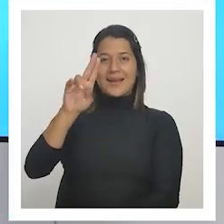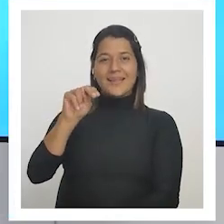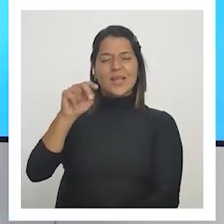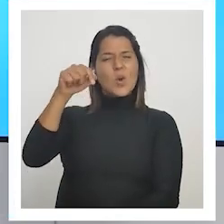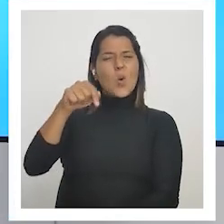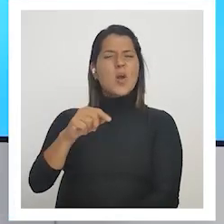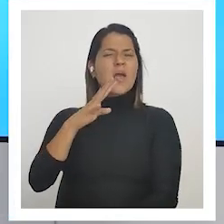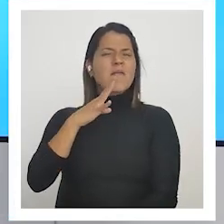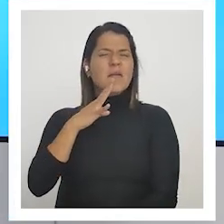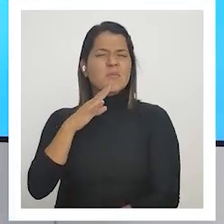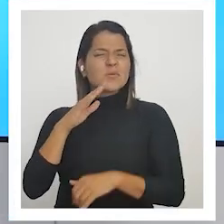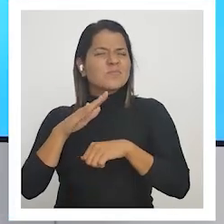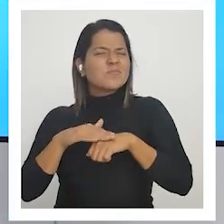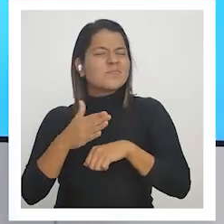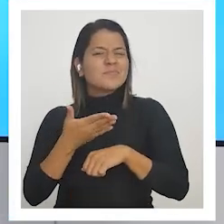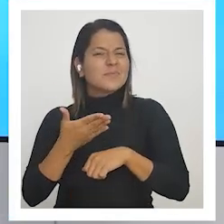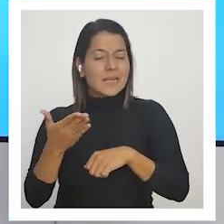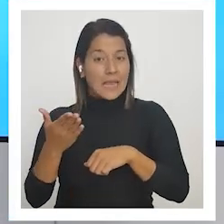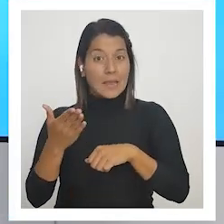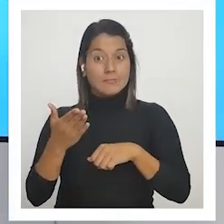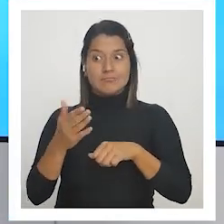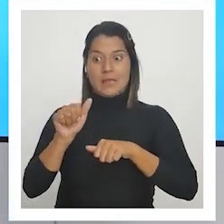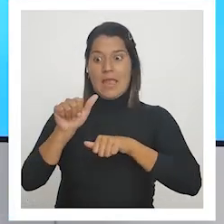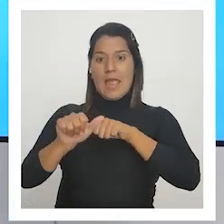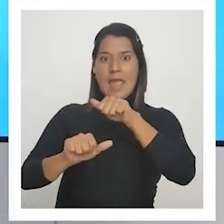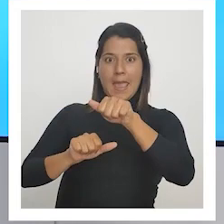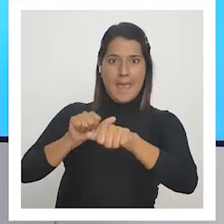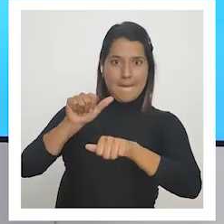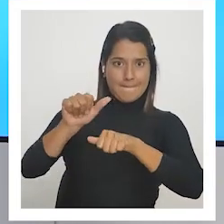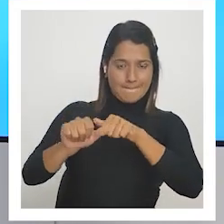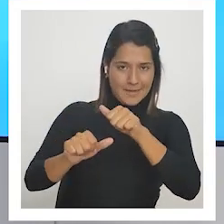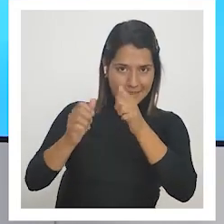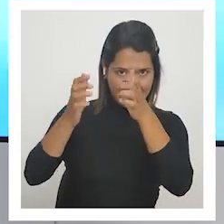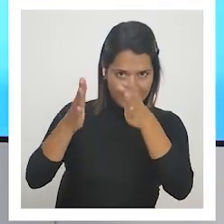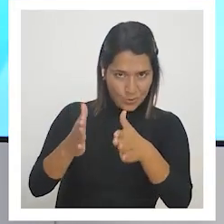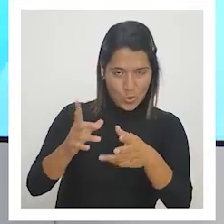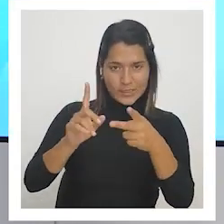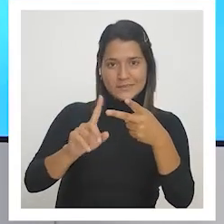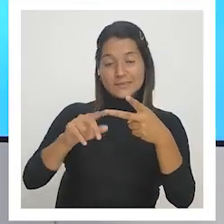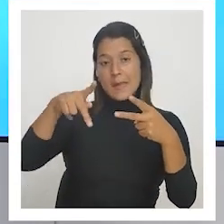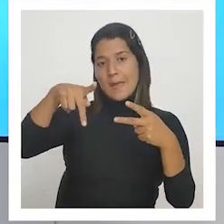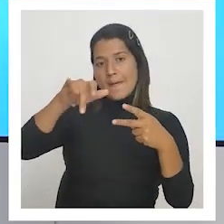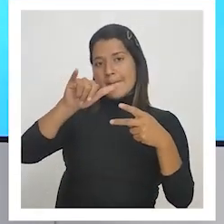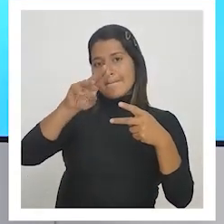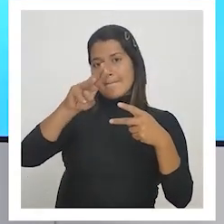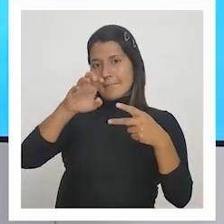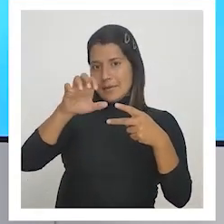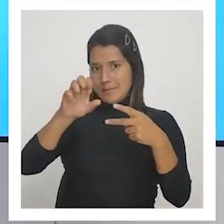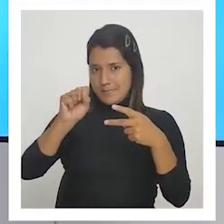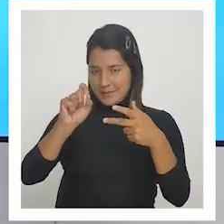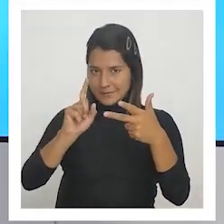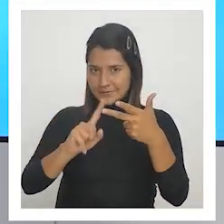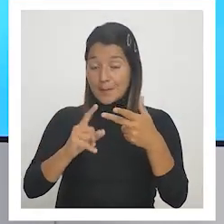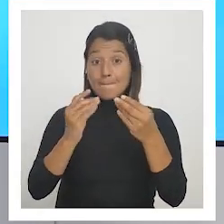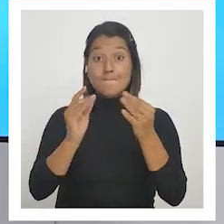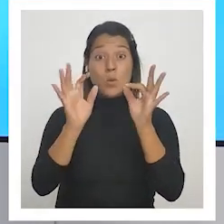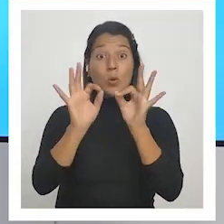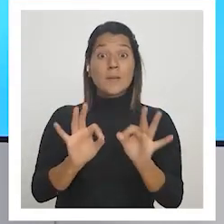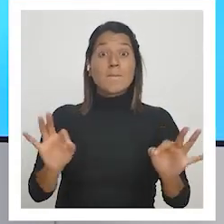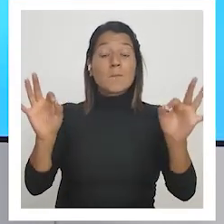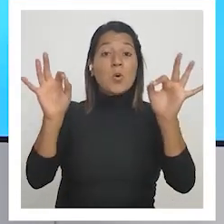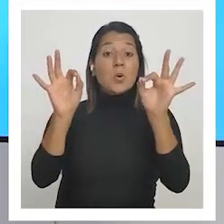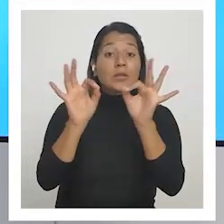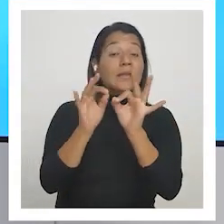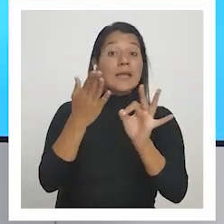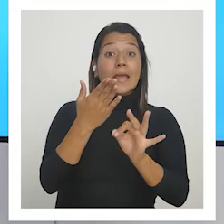de emprendimiento, de las pymes, de lo importante que es que quienes empiezan